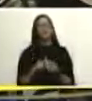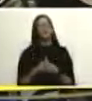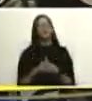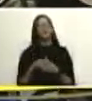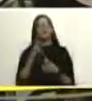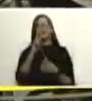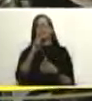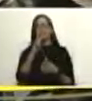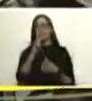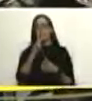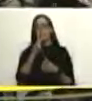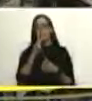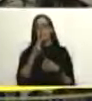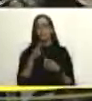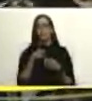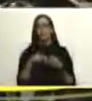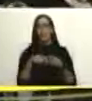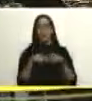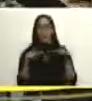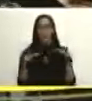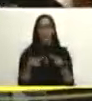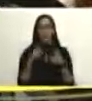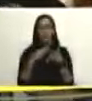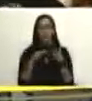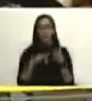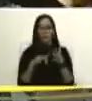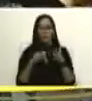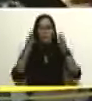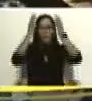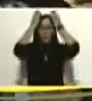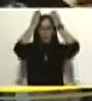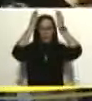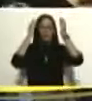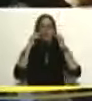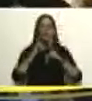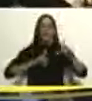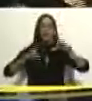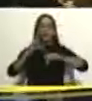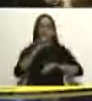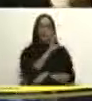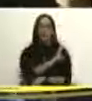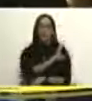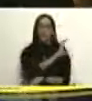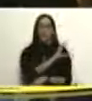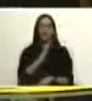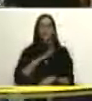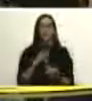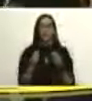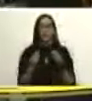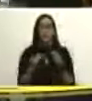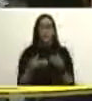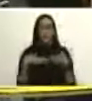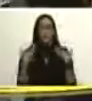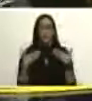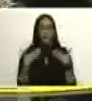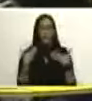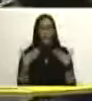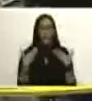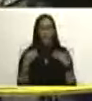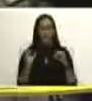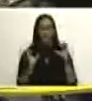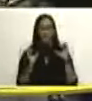dos menciones. Tenemos la mención de enfermería y laboratorio clínico. Estamos muy emocionados.